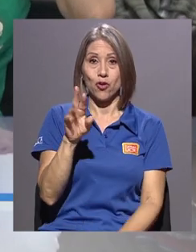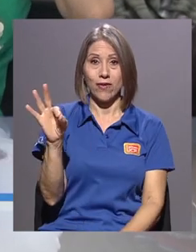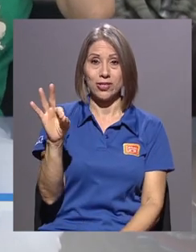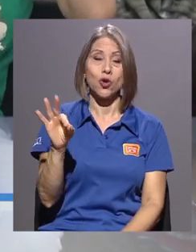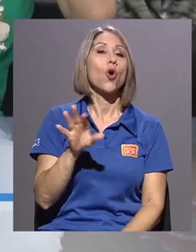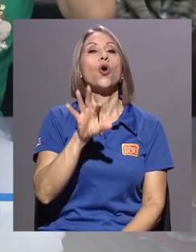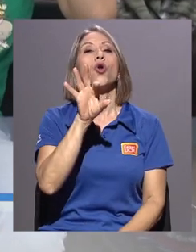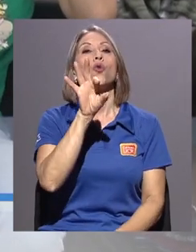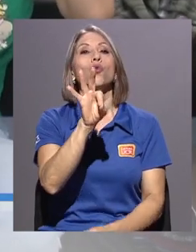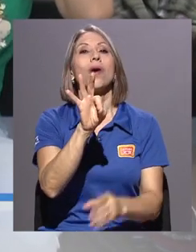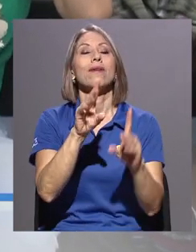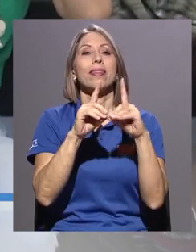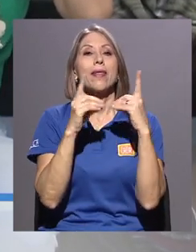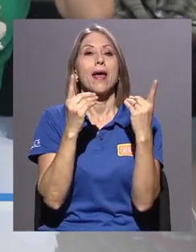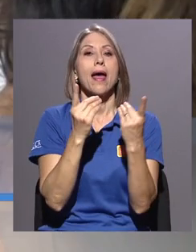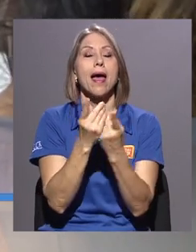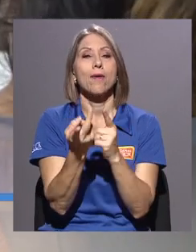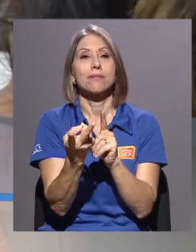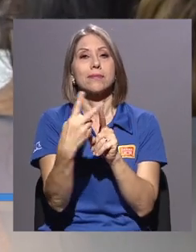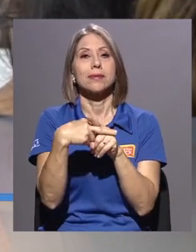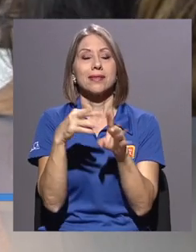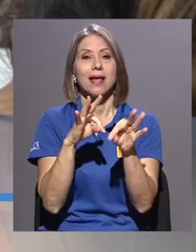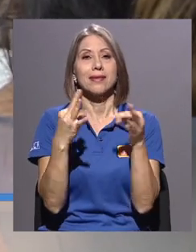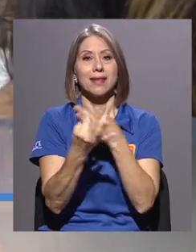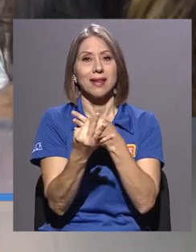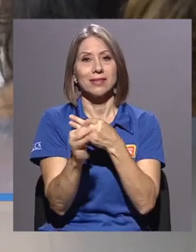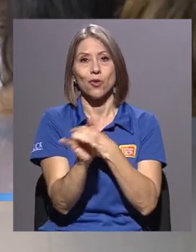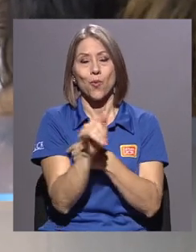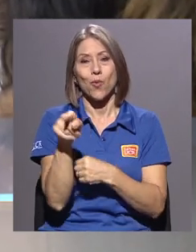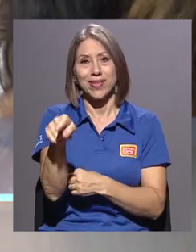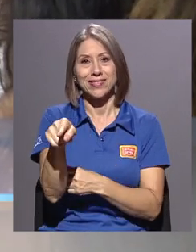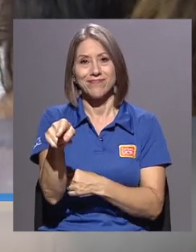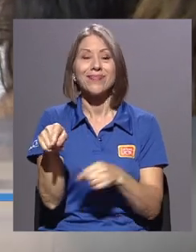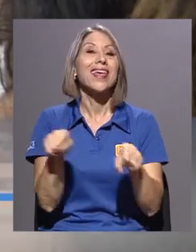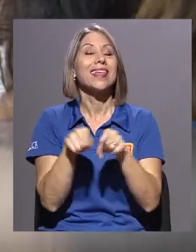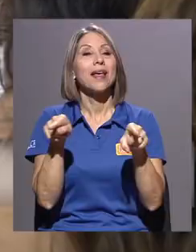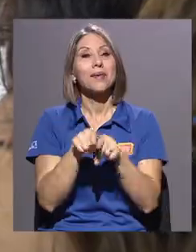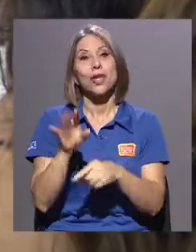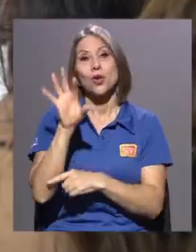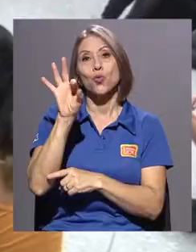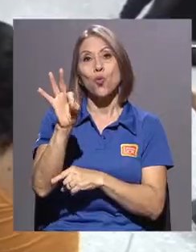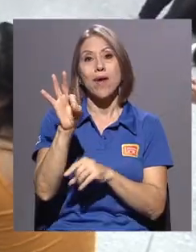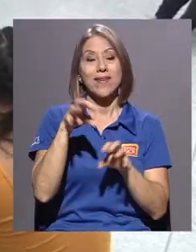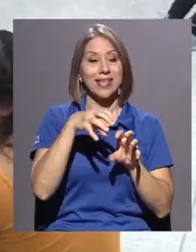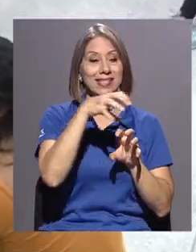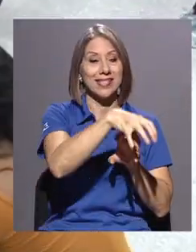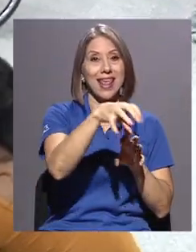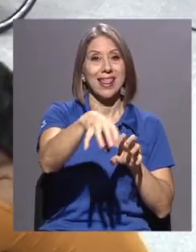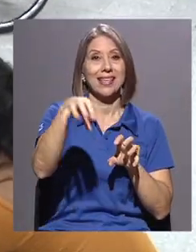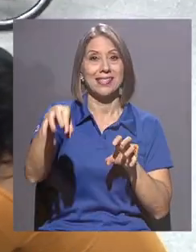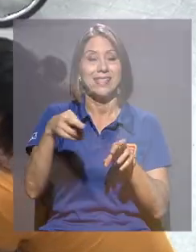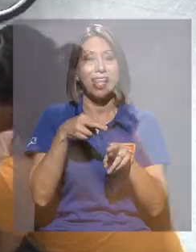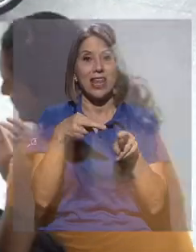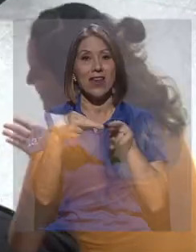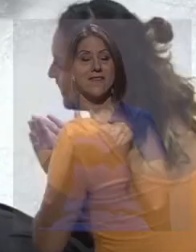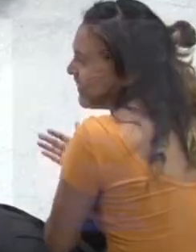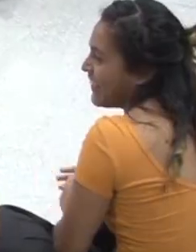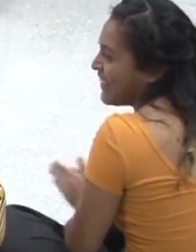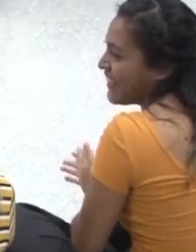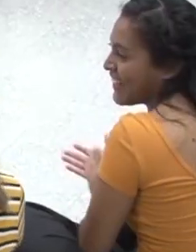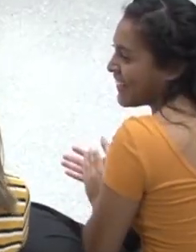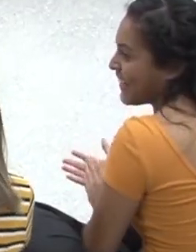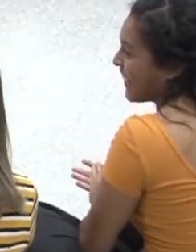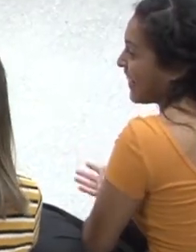están implementando este tipo de talleres y de la misma forma hay 9 sedes y recintos que han hecho segunda.